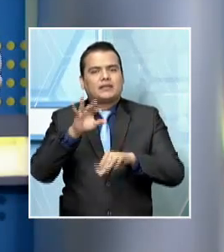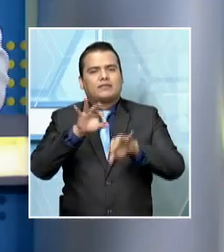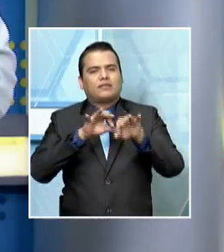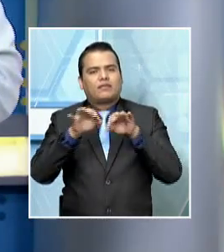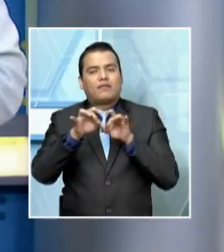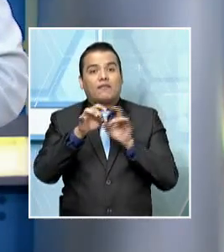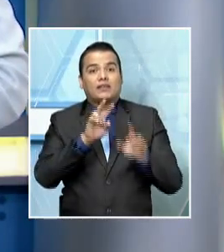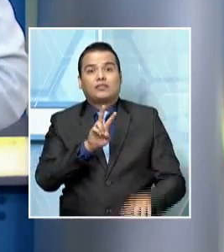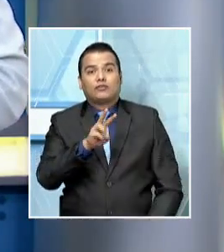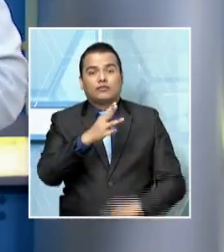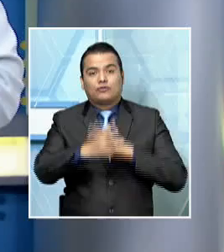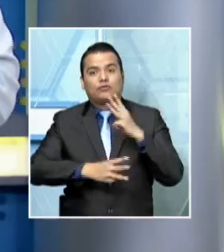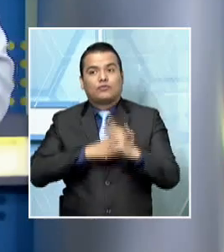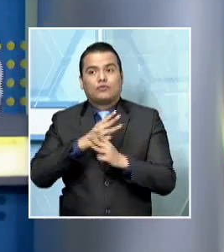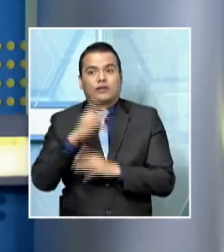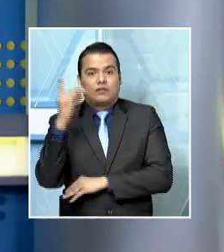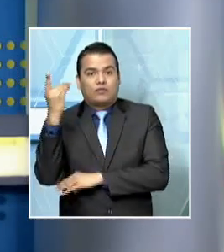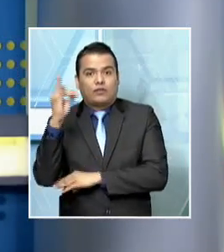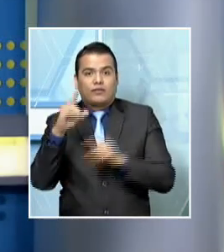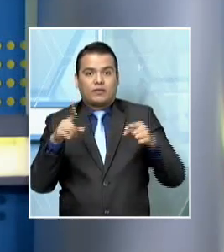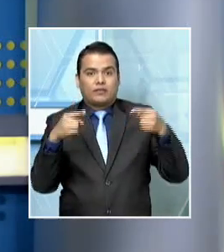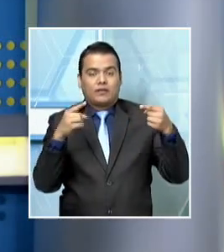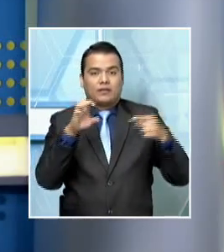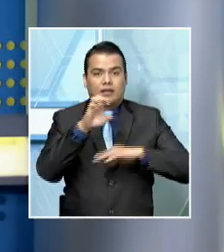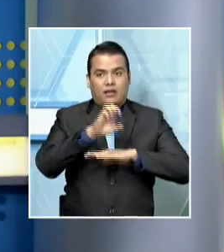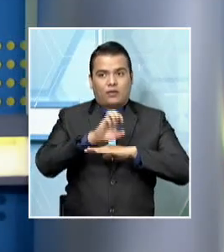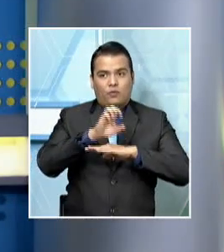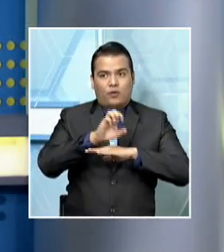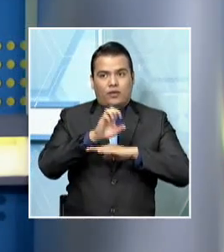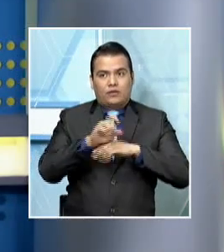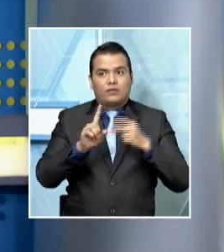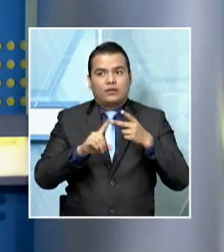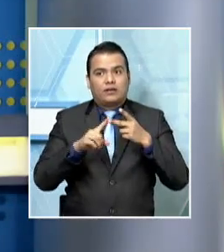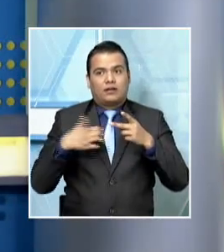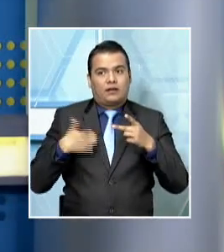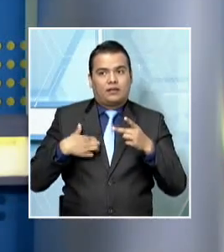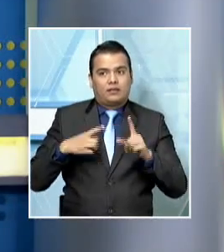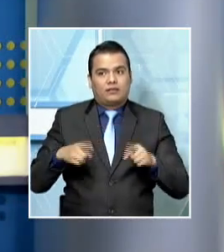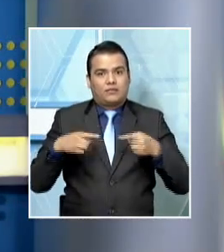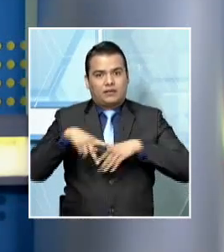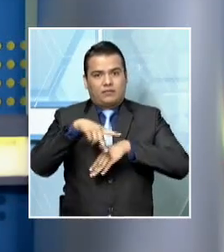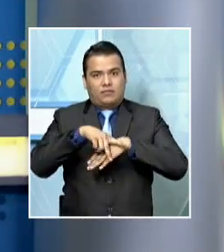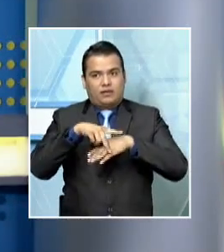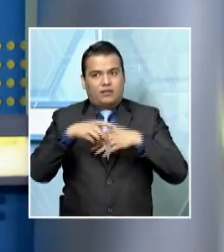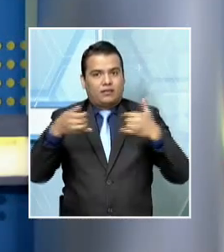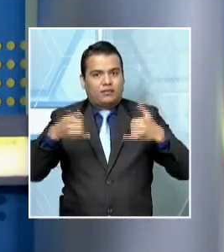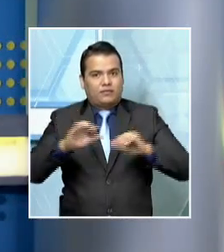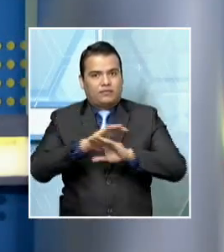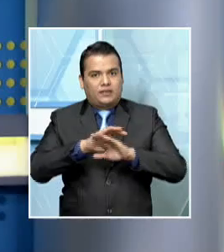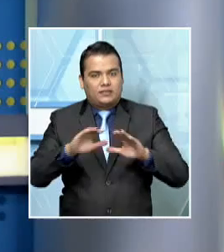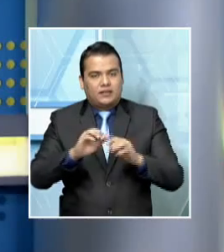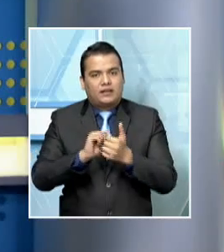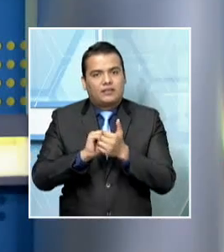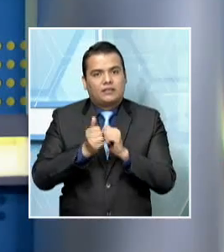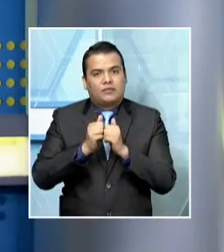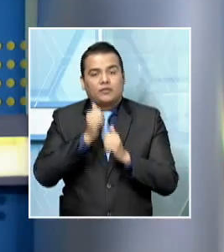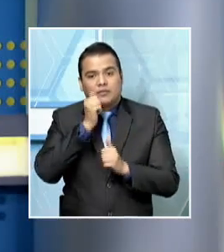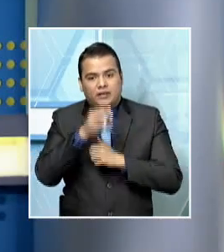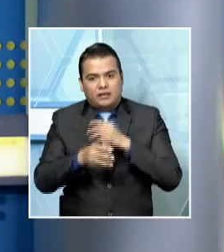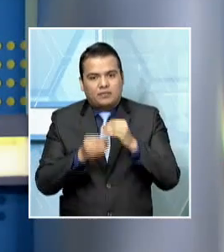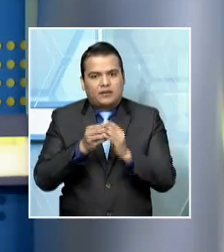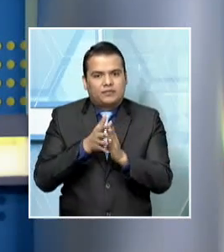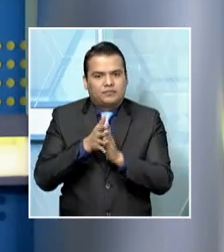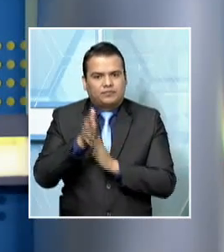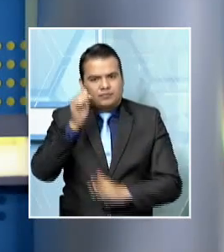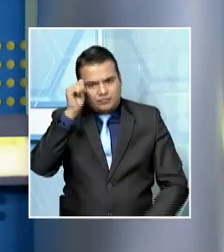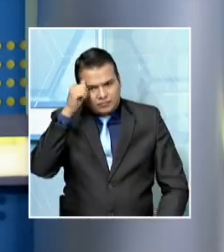La Paz, la selección Bolivia recibe a Ecuador. Argentina juega esta noche frente a Paraguay. Con el panorama deportivo los dejo por ahora en 90 minutos. Los veo mañana, Dios mediante. Pero